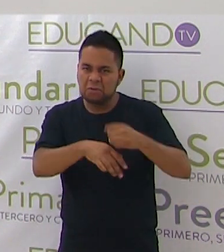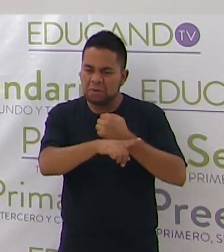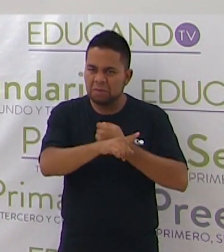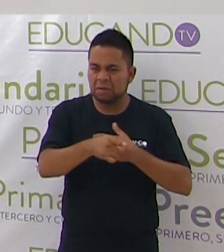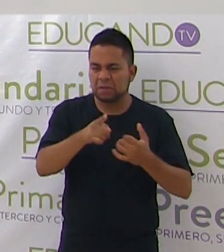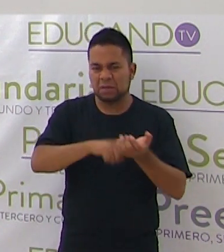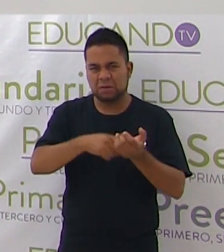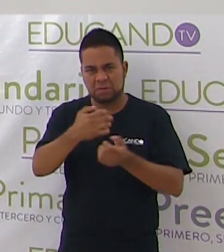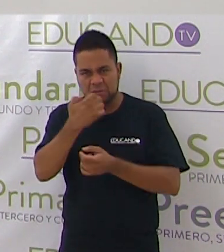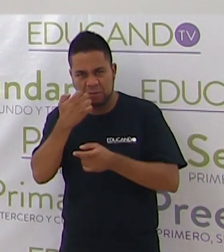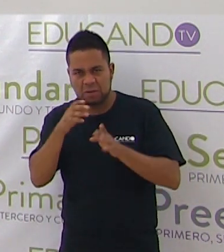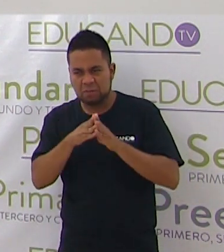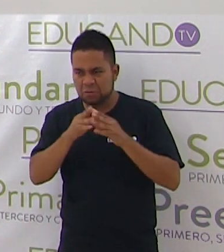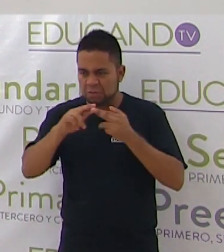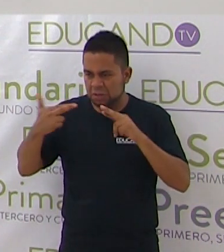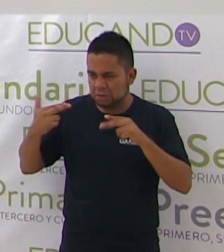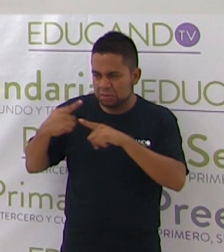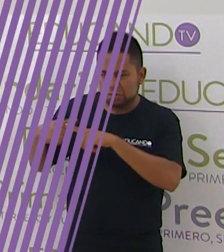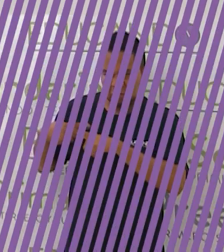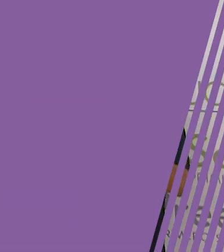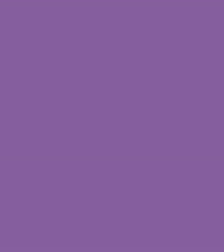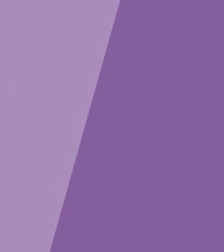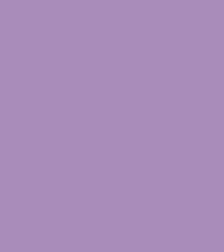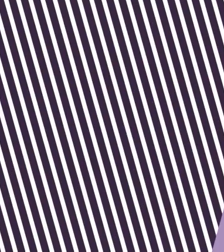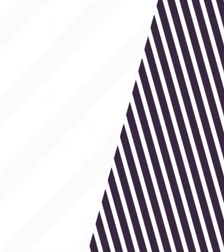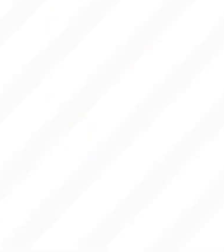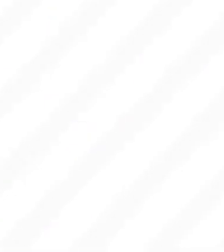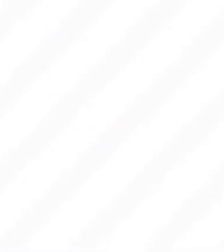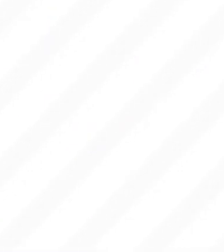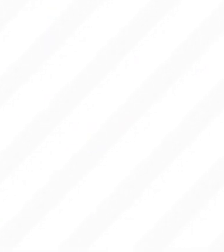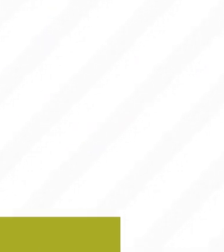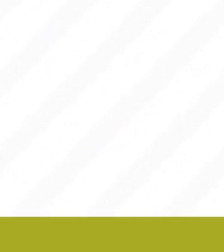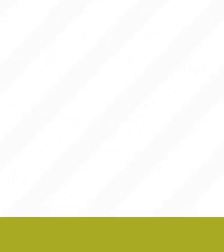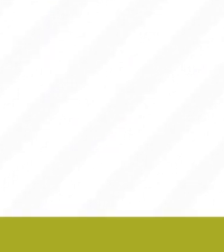y en sus relaciones interpersonales.